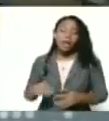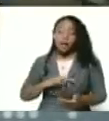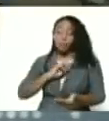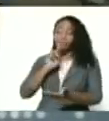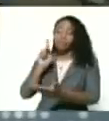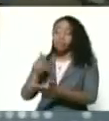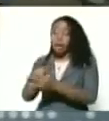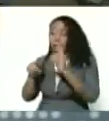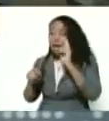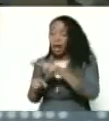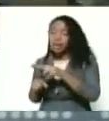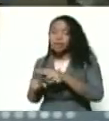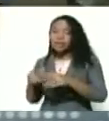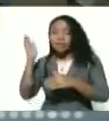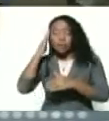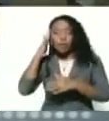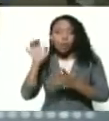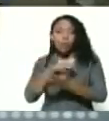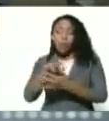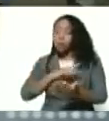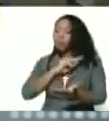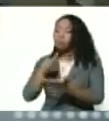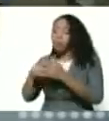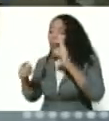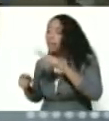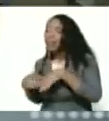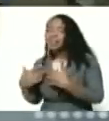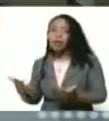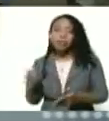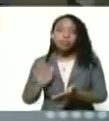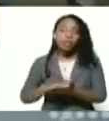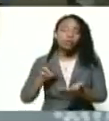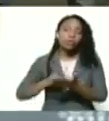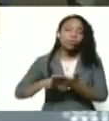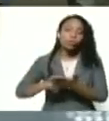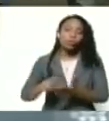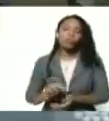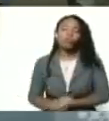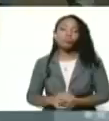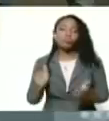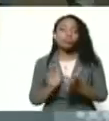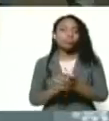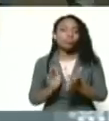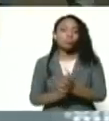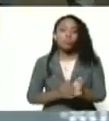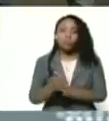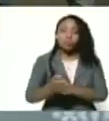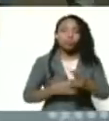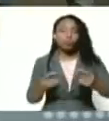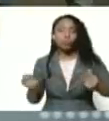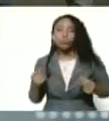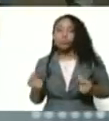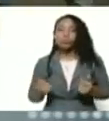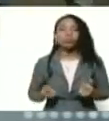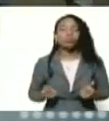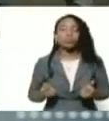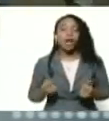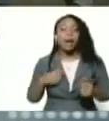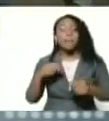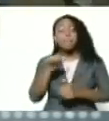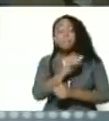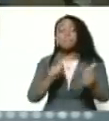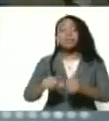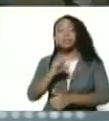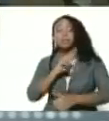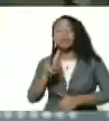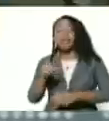corriendo, sabiendo el problema, caerle encima hasta resolverlo. Y el ministro, el vicepresidente de gobierno, tiene que